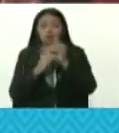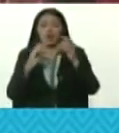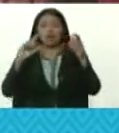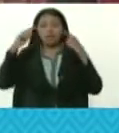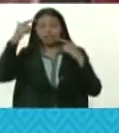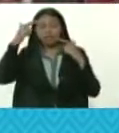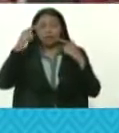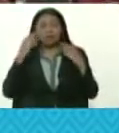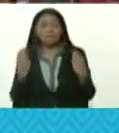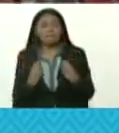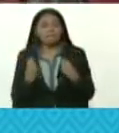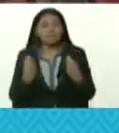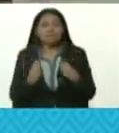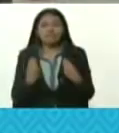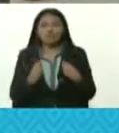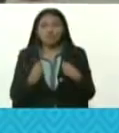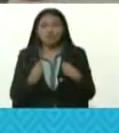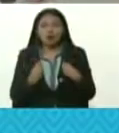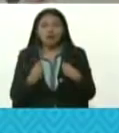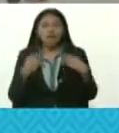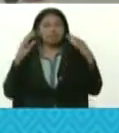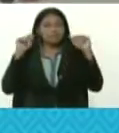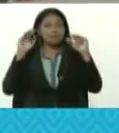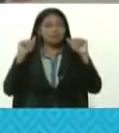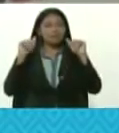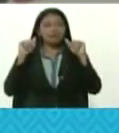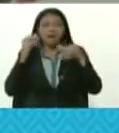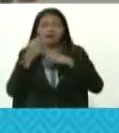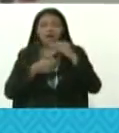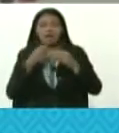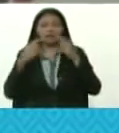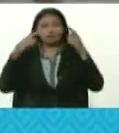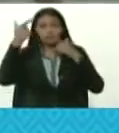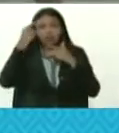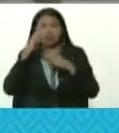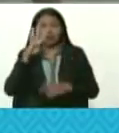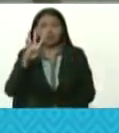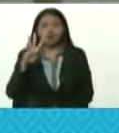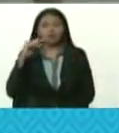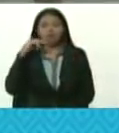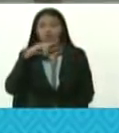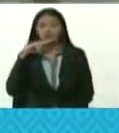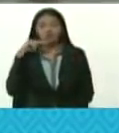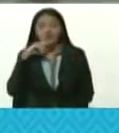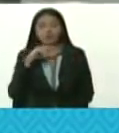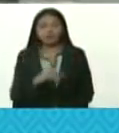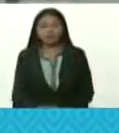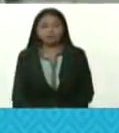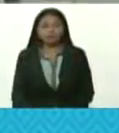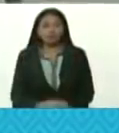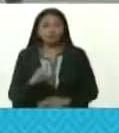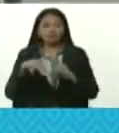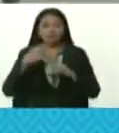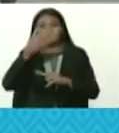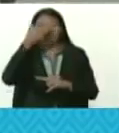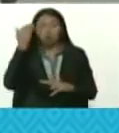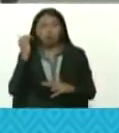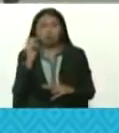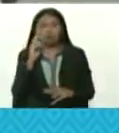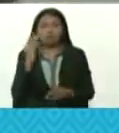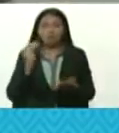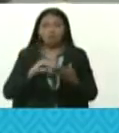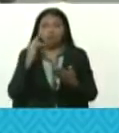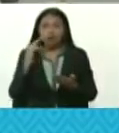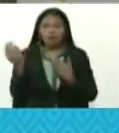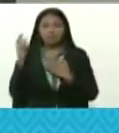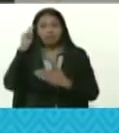vida. Fue la despedida del comandante Hugo Chávez. 4 de octubre. Inolvidable. Vamos a regalarle